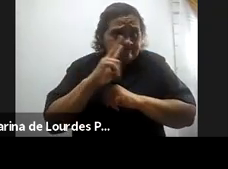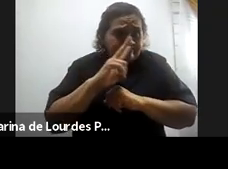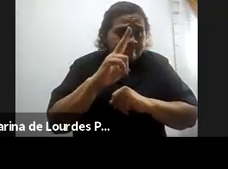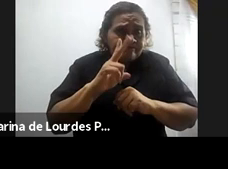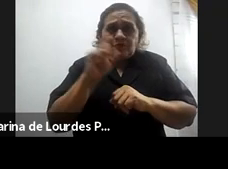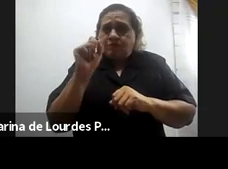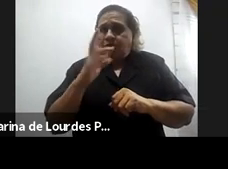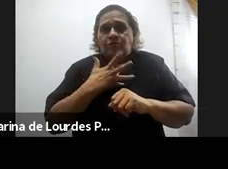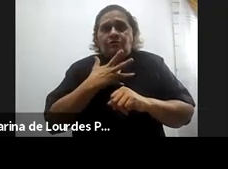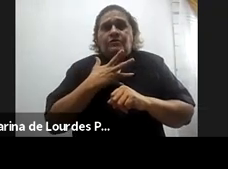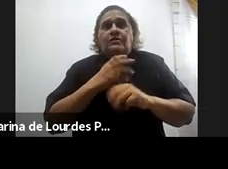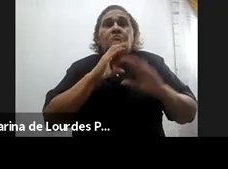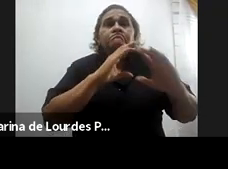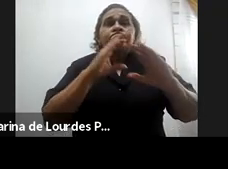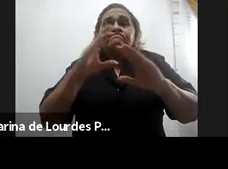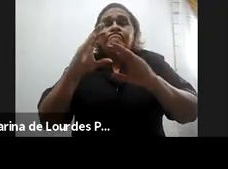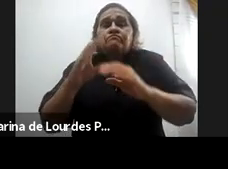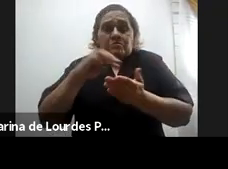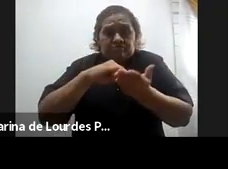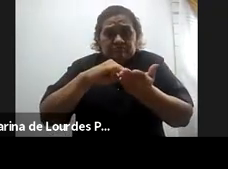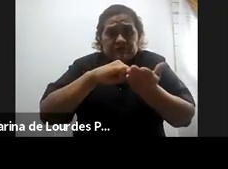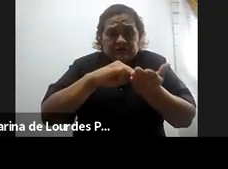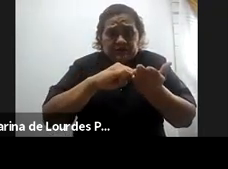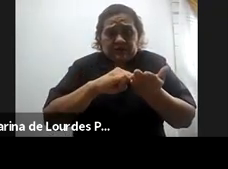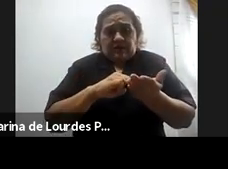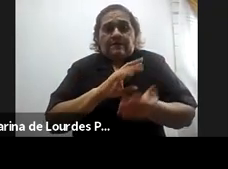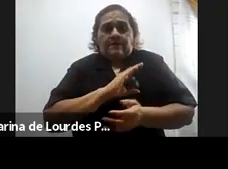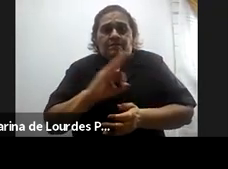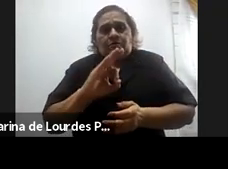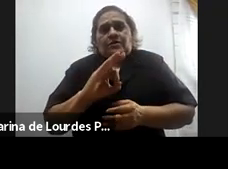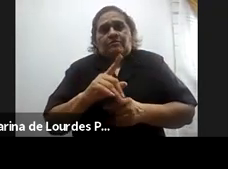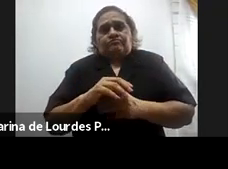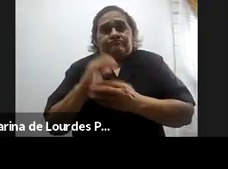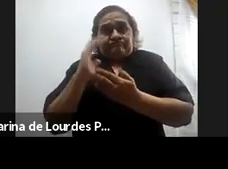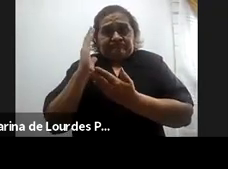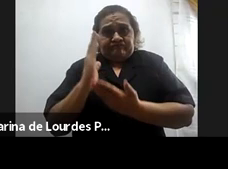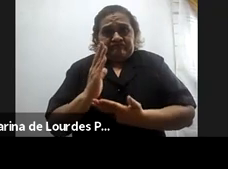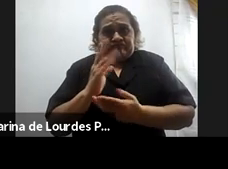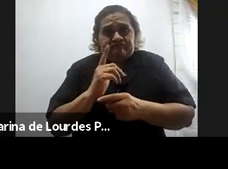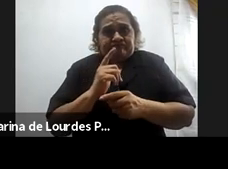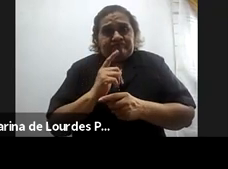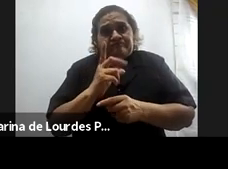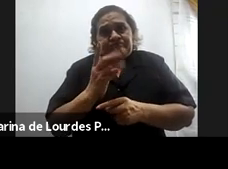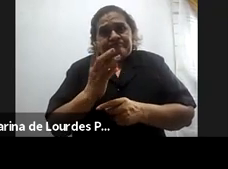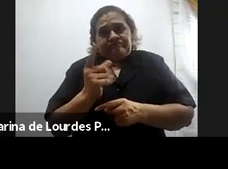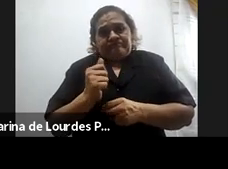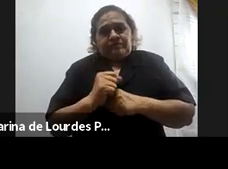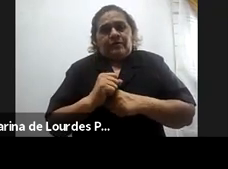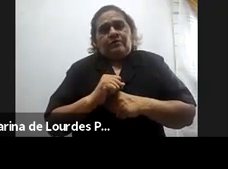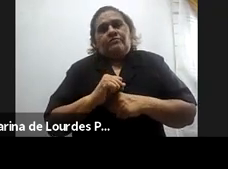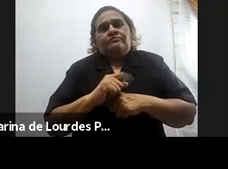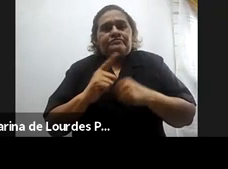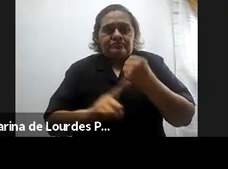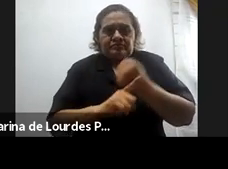no se tratan a tiempo estos padecimientos, pudieran desencadenar en algún tipo de ulceración